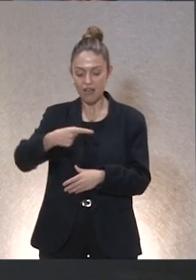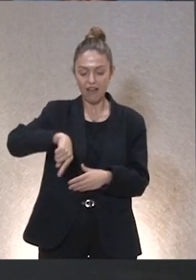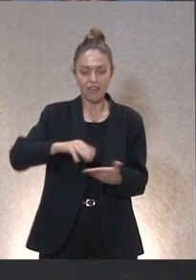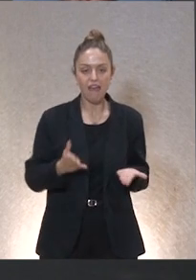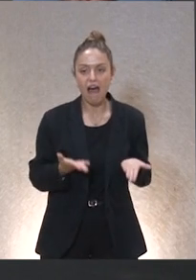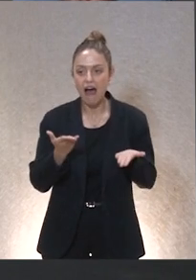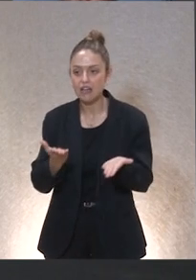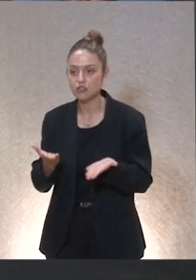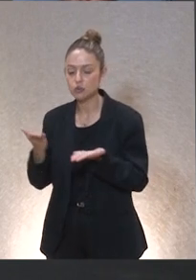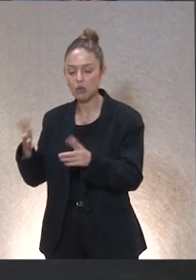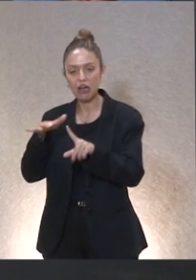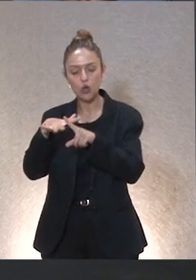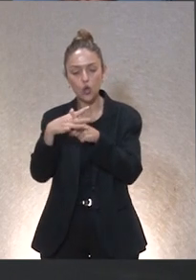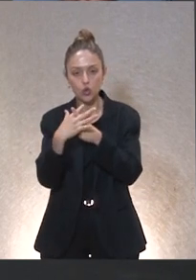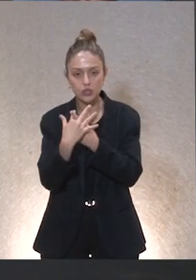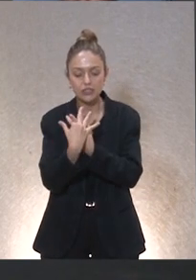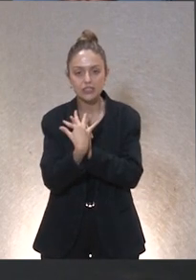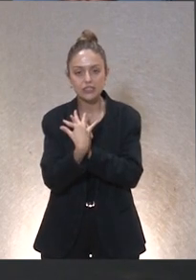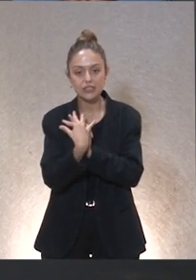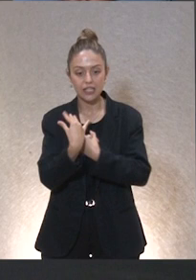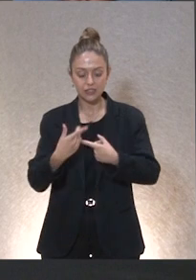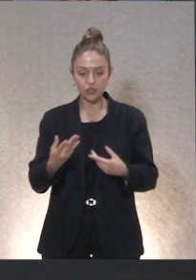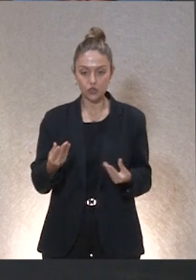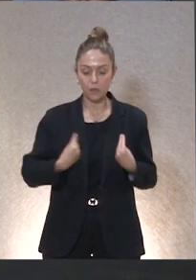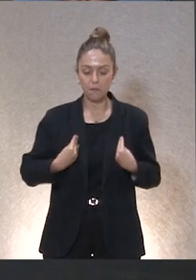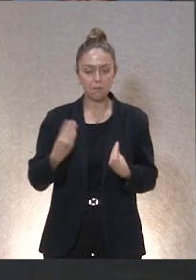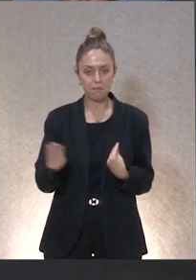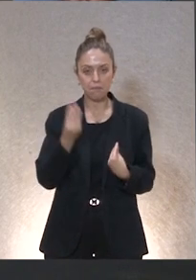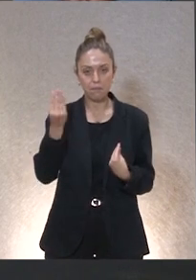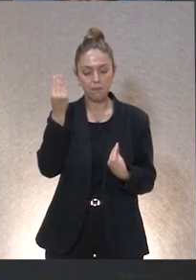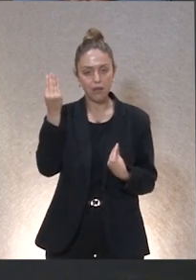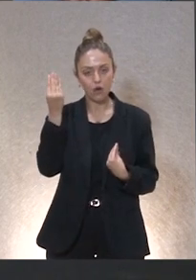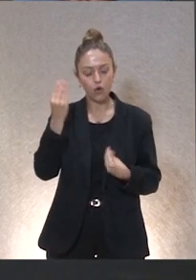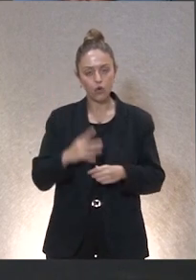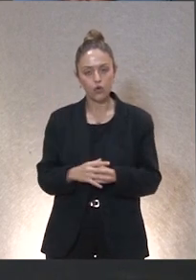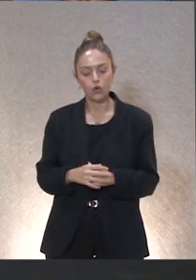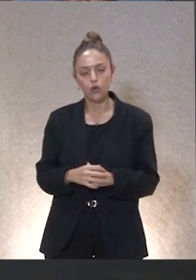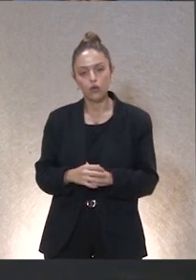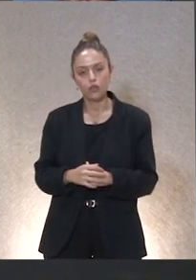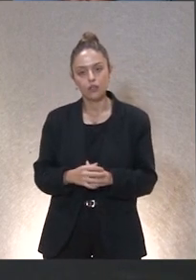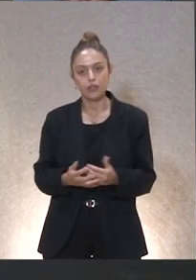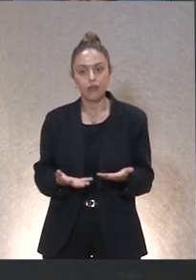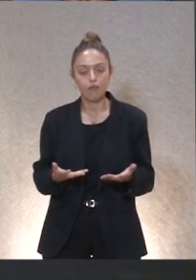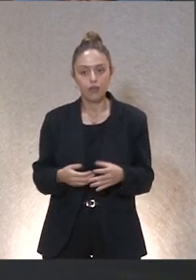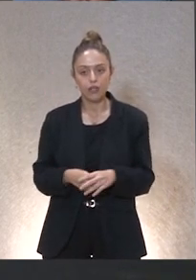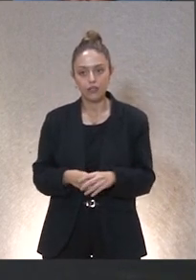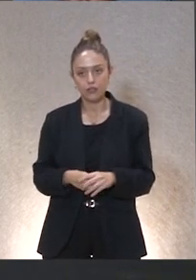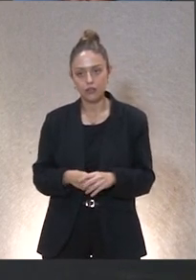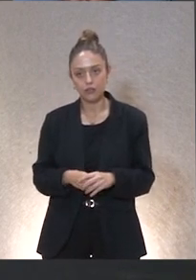y a sus contextos a a poder vivir mejor y a poder en